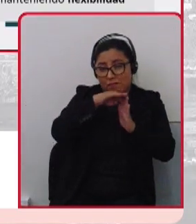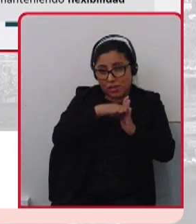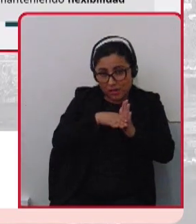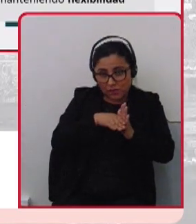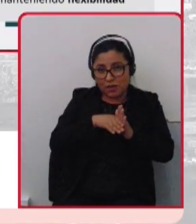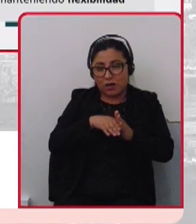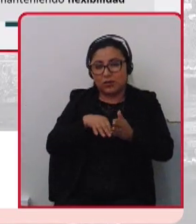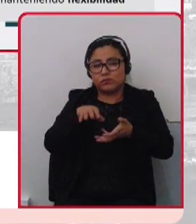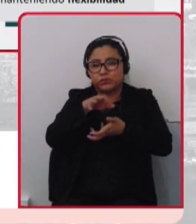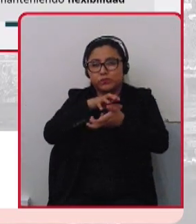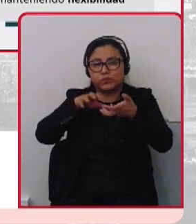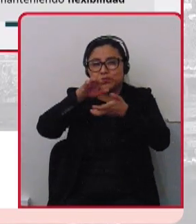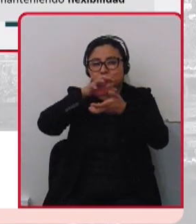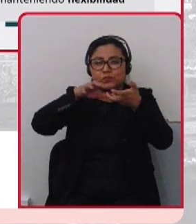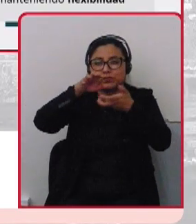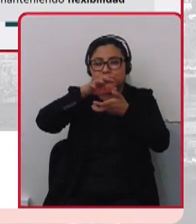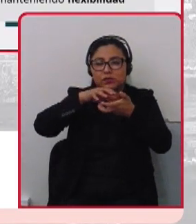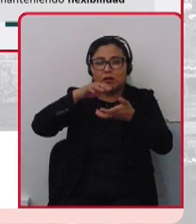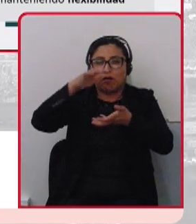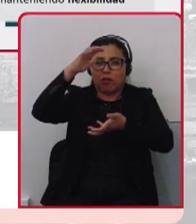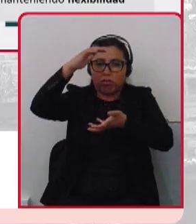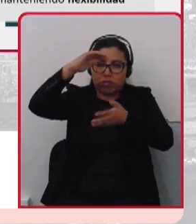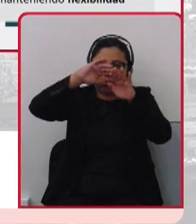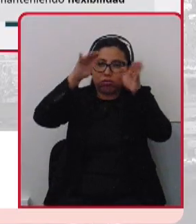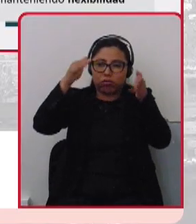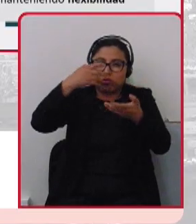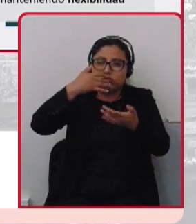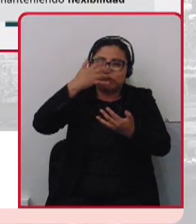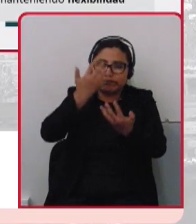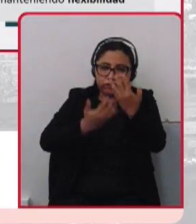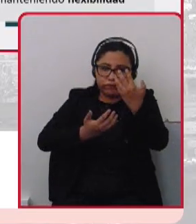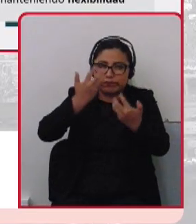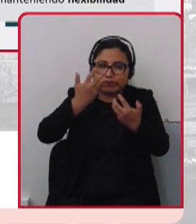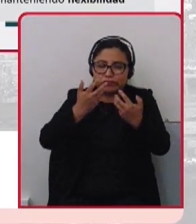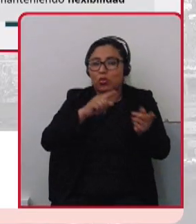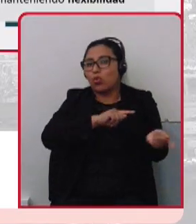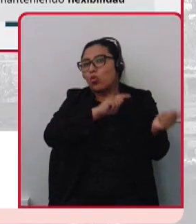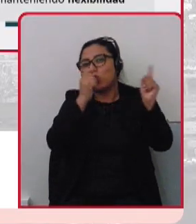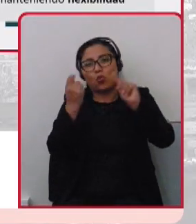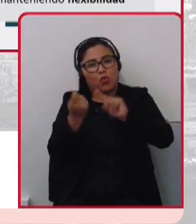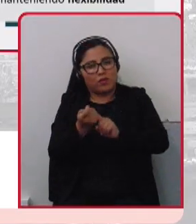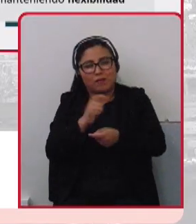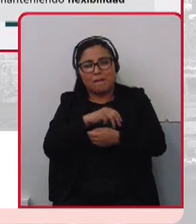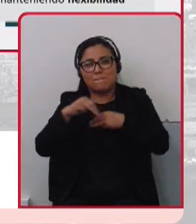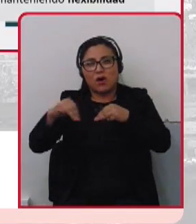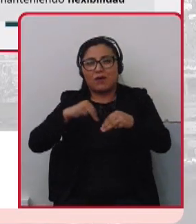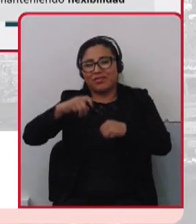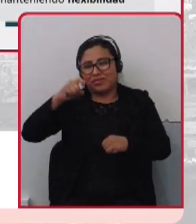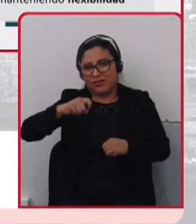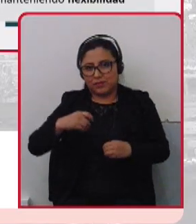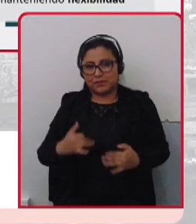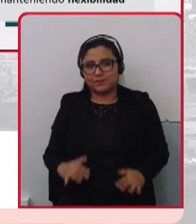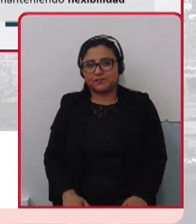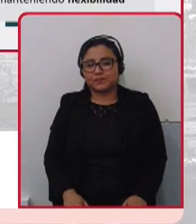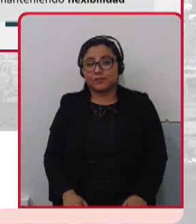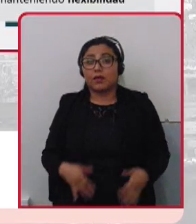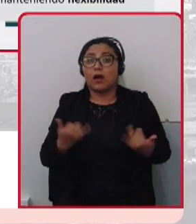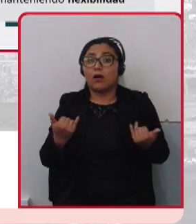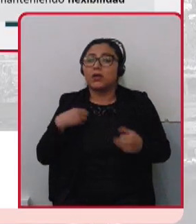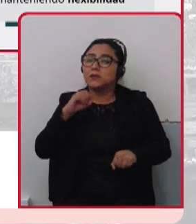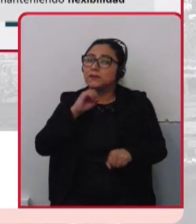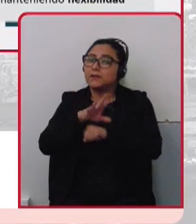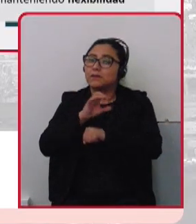las emisiones de gases de efecto invernadero, sino también todo el movimiento requerido. Dentro de las recomendaciones, y qué es lo que